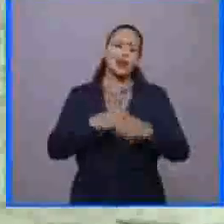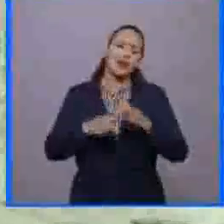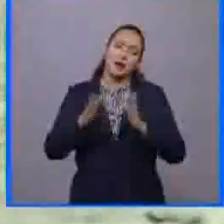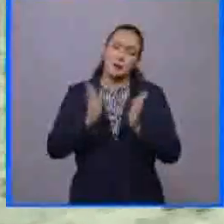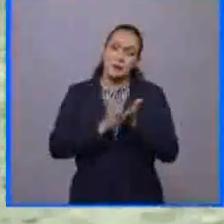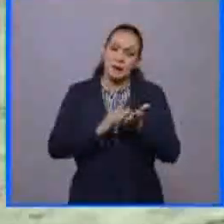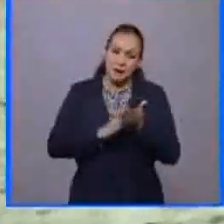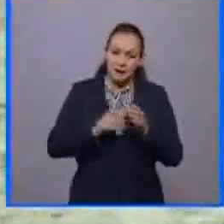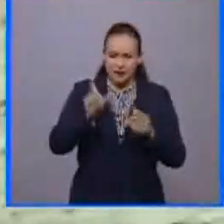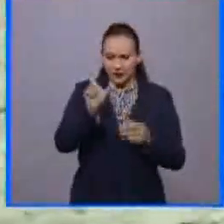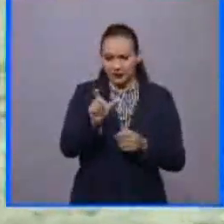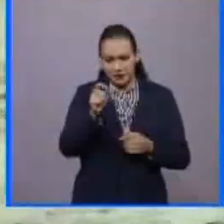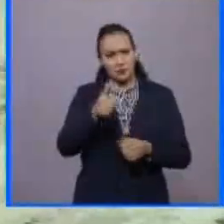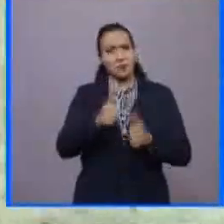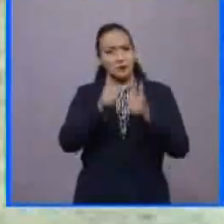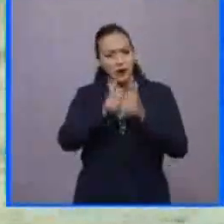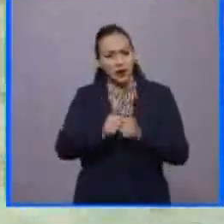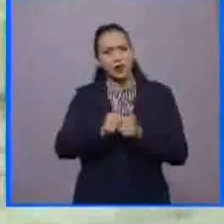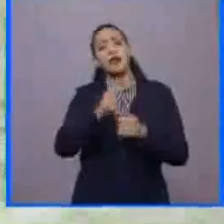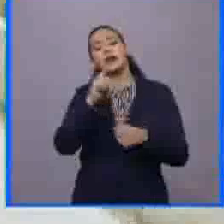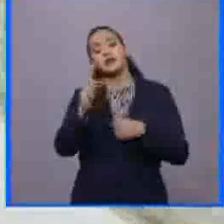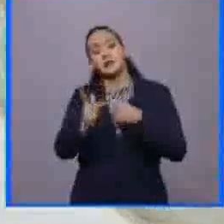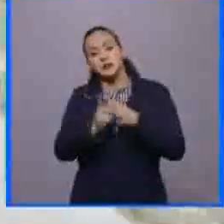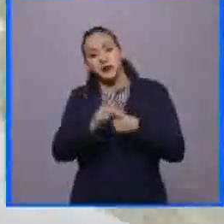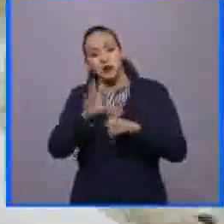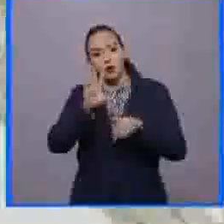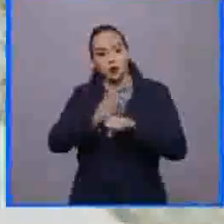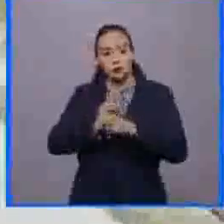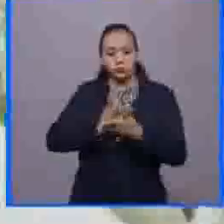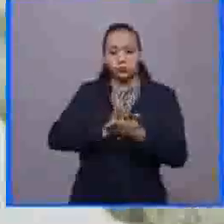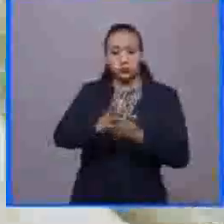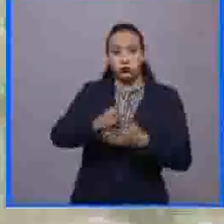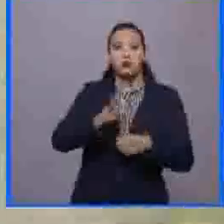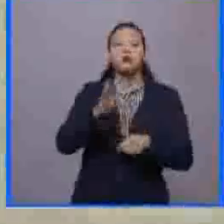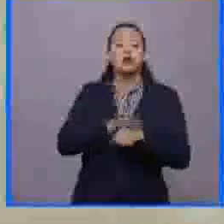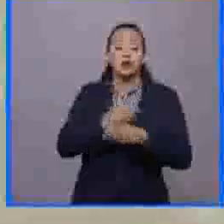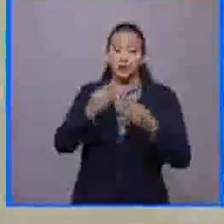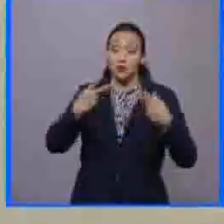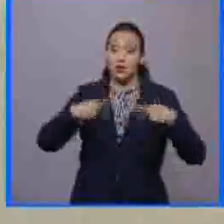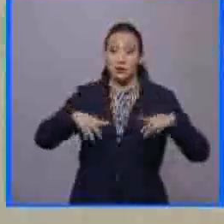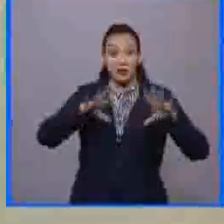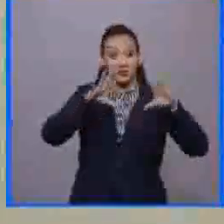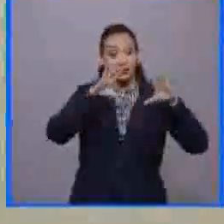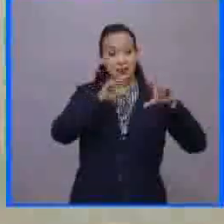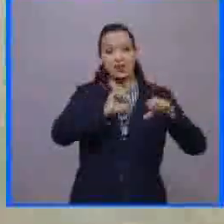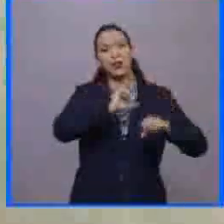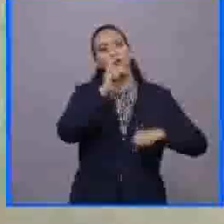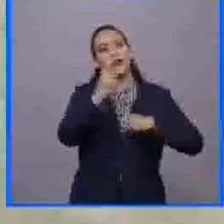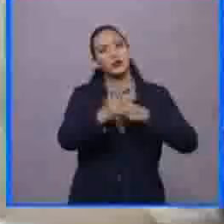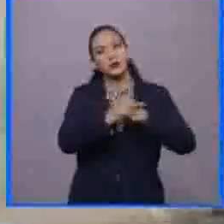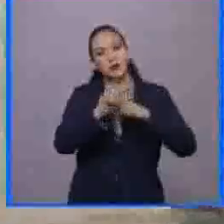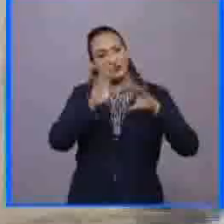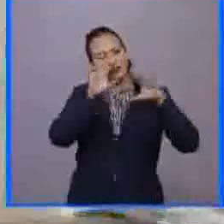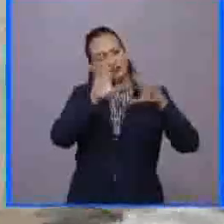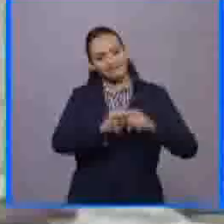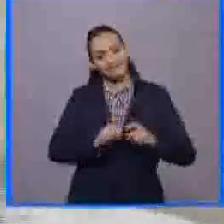el ejercicio del derecho a la defensa de las personas que son detenidas en un país que no es el